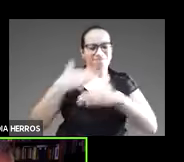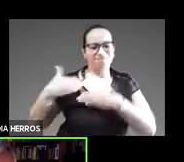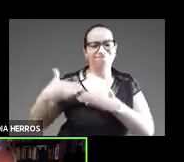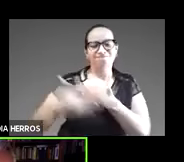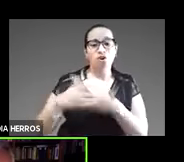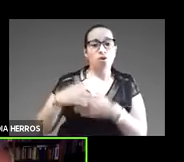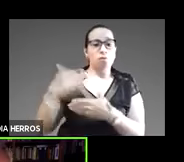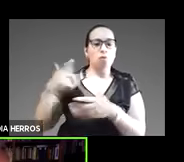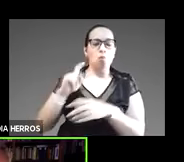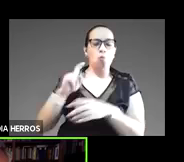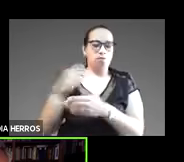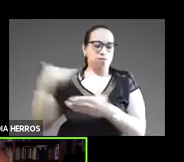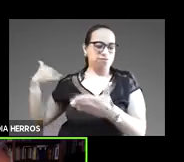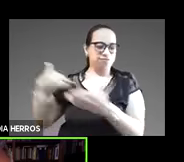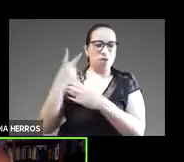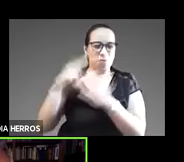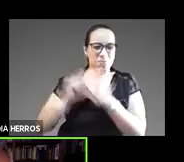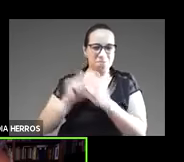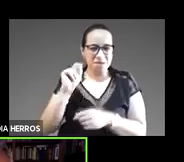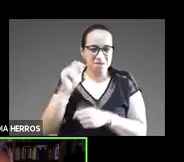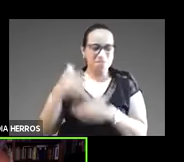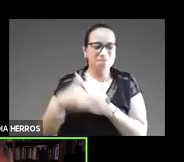durante todo este año reciente.